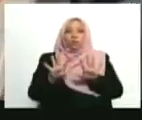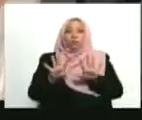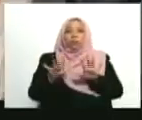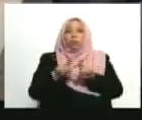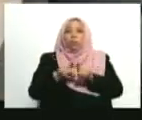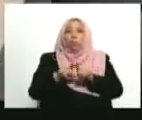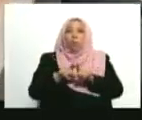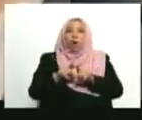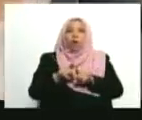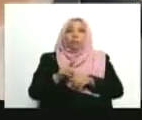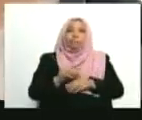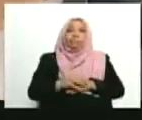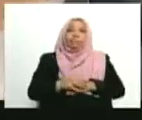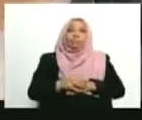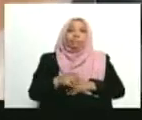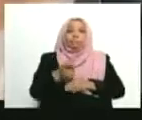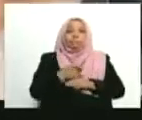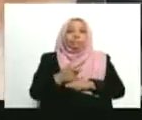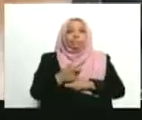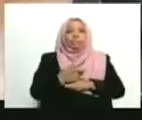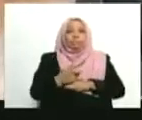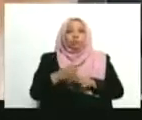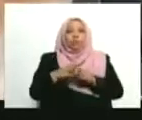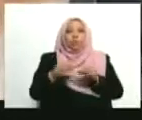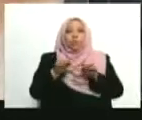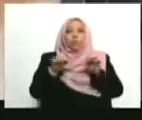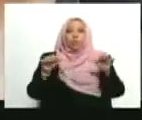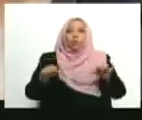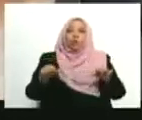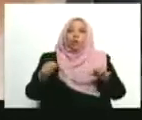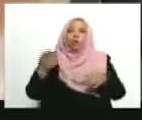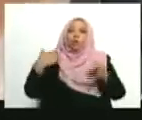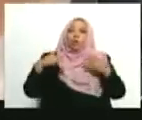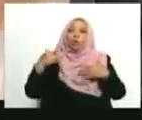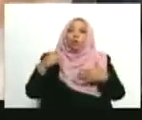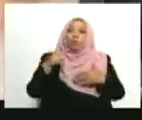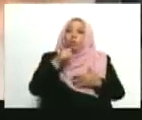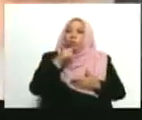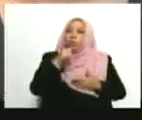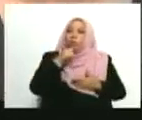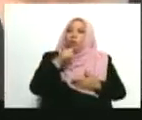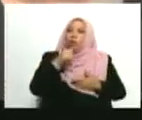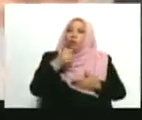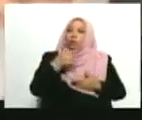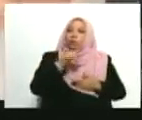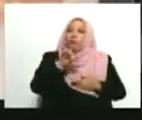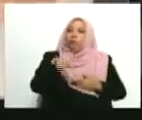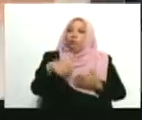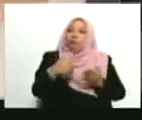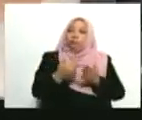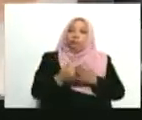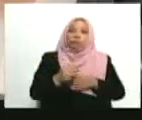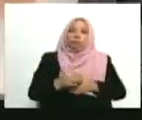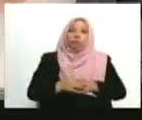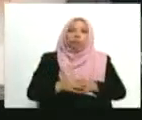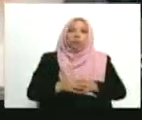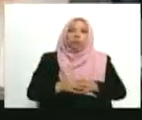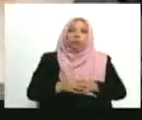hasta las cuerdas al mismo gobierno de Piñera y toda la estructura del modelo neoliberal heredado de la dictadura.